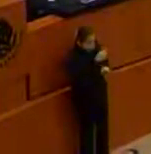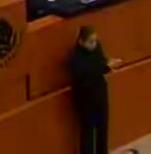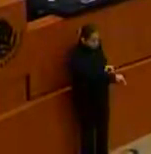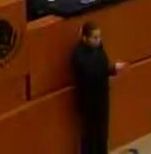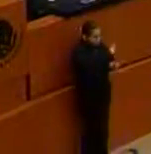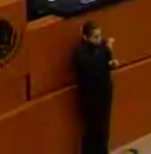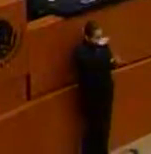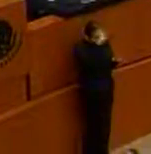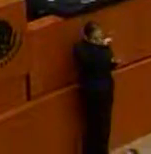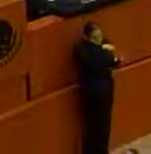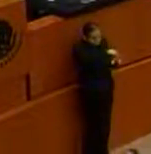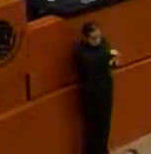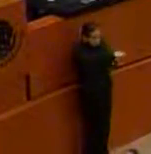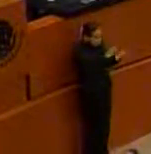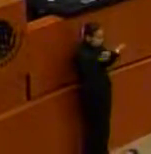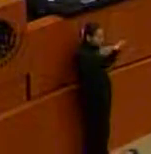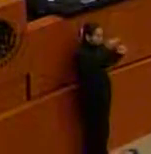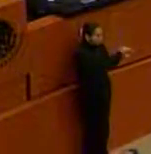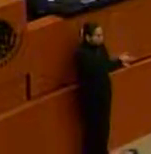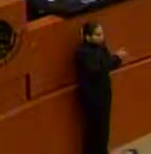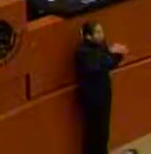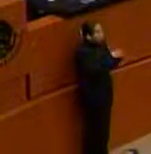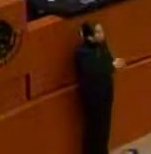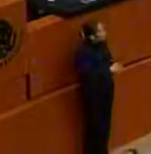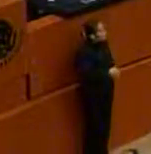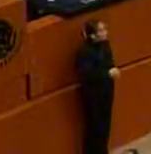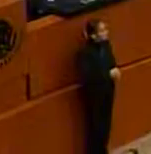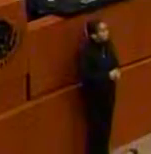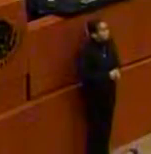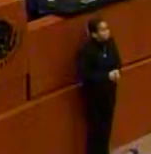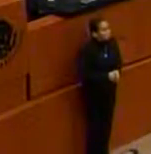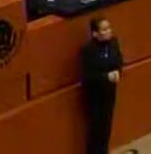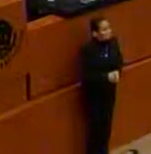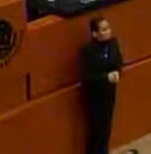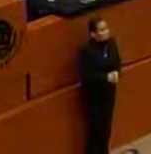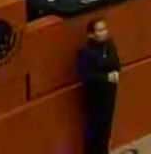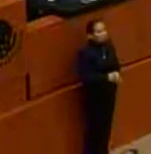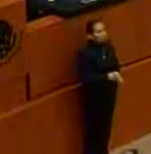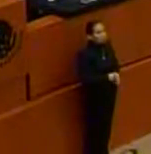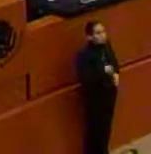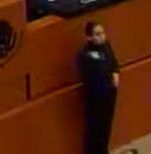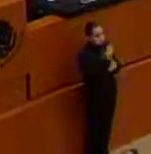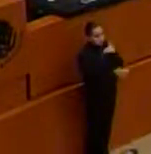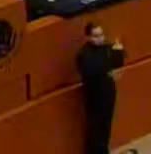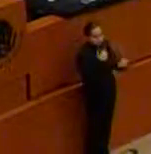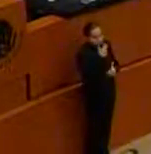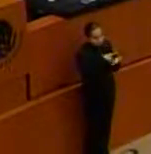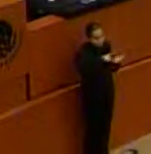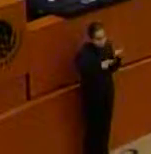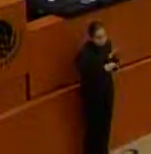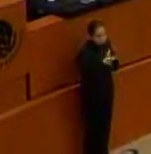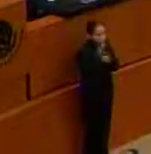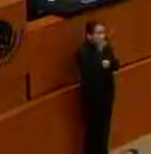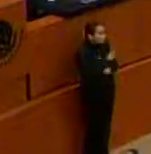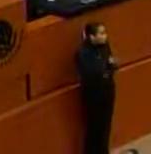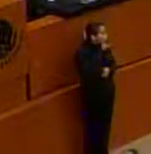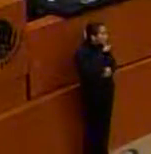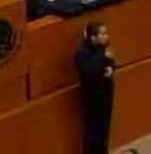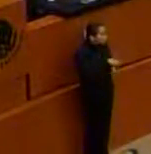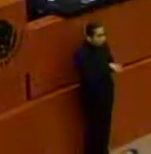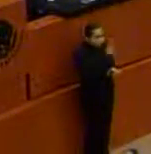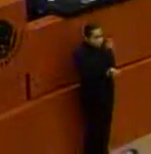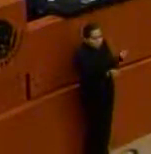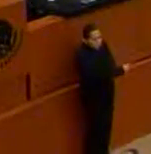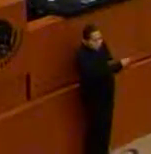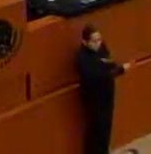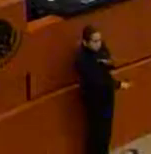y otros sectores, utiliza la palabra stakeholders en inglés, en el desarrollo de un proyecto piloto de ingreso